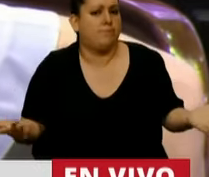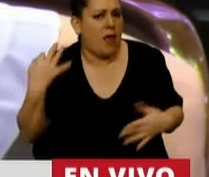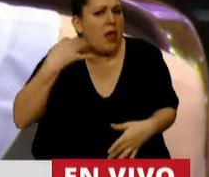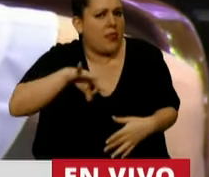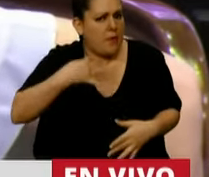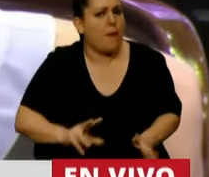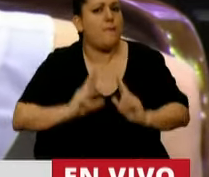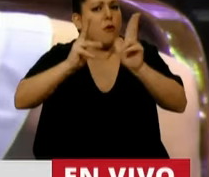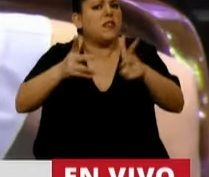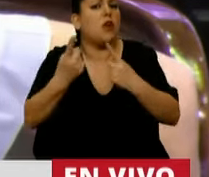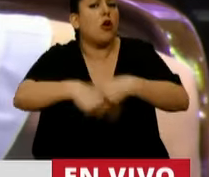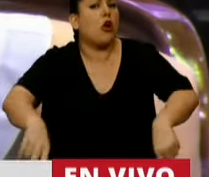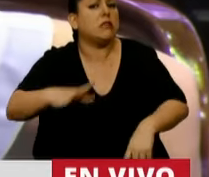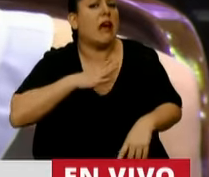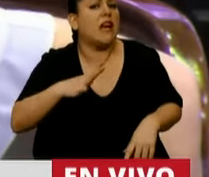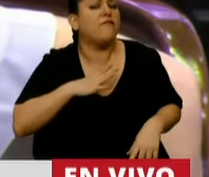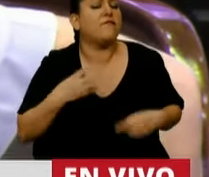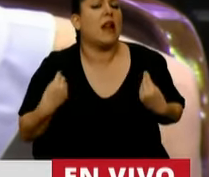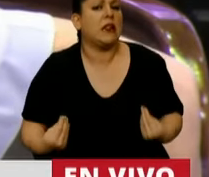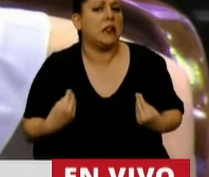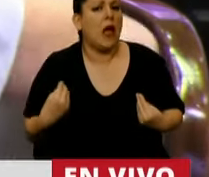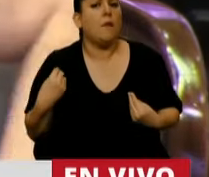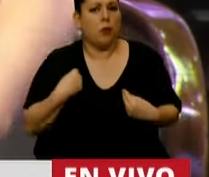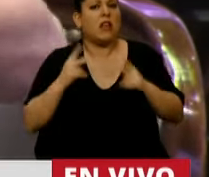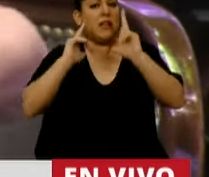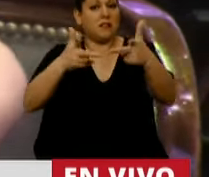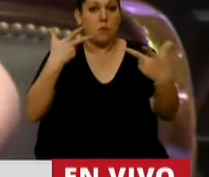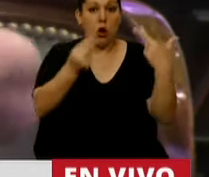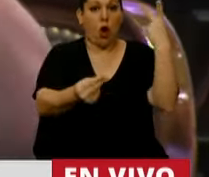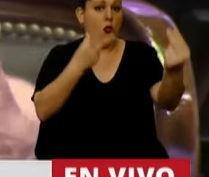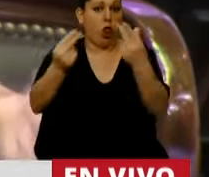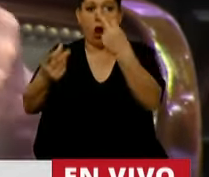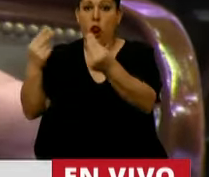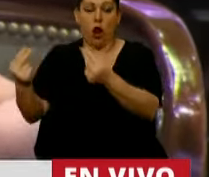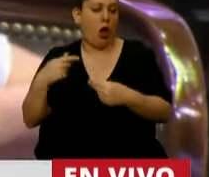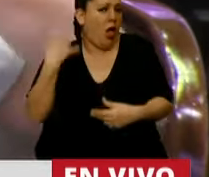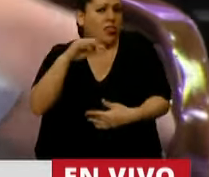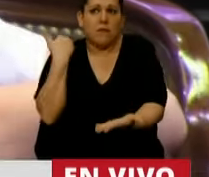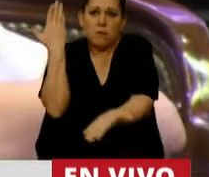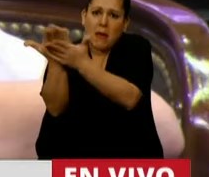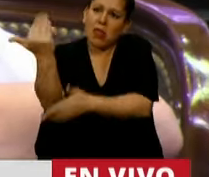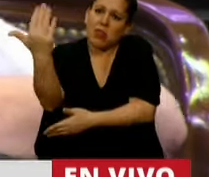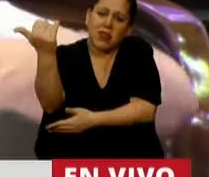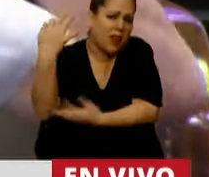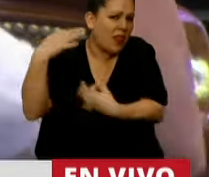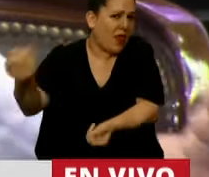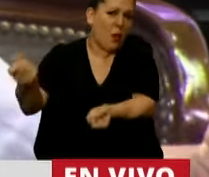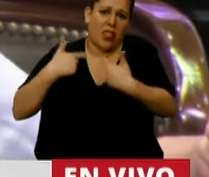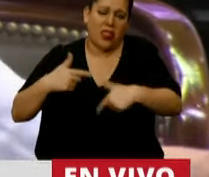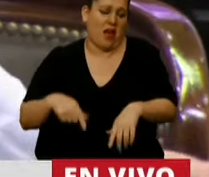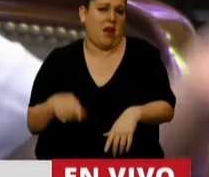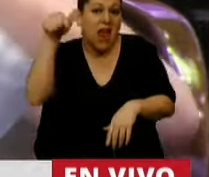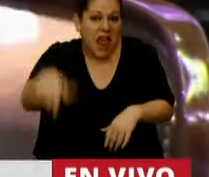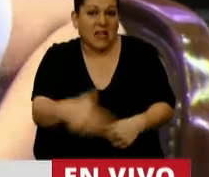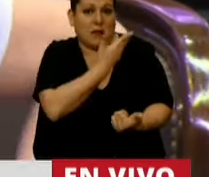decir que falta porque si decimos que no, nos privamos de pedir lo que nos deben. Este oficialismo, el que